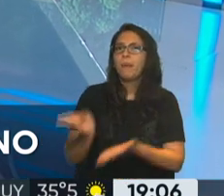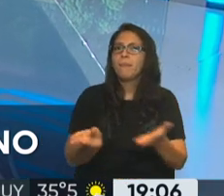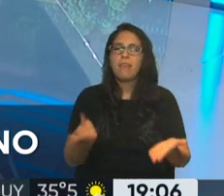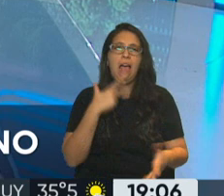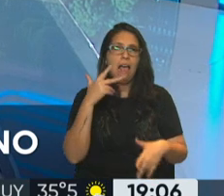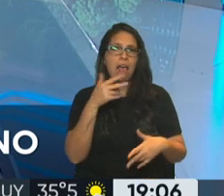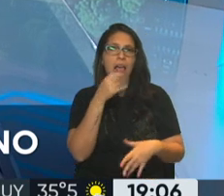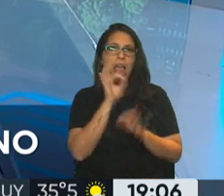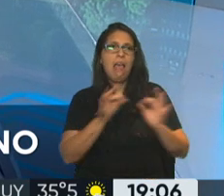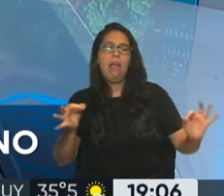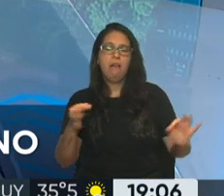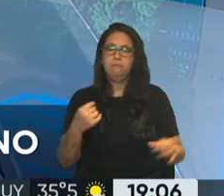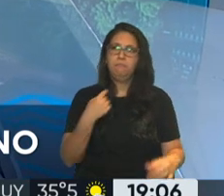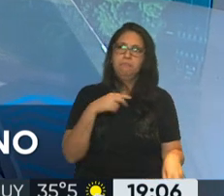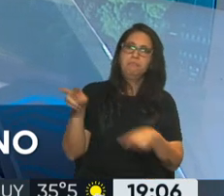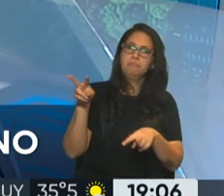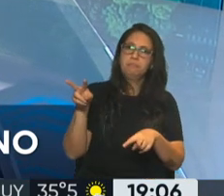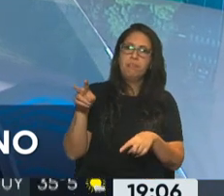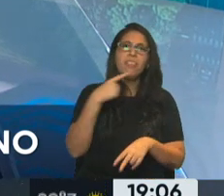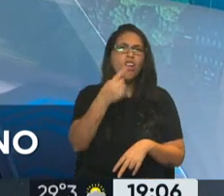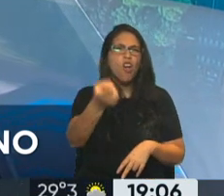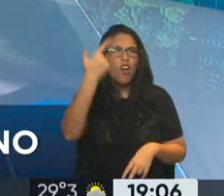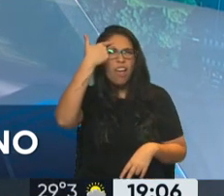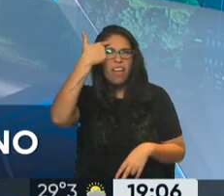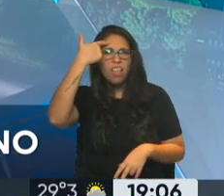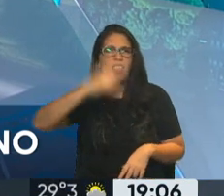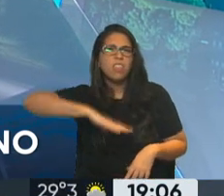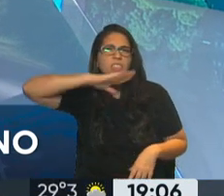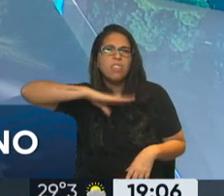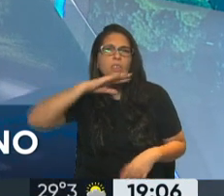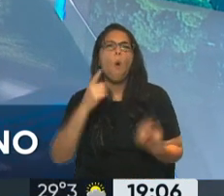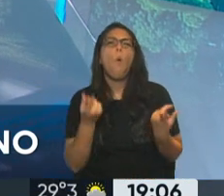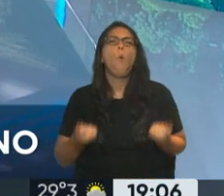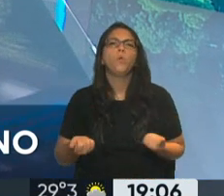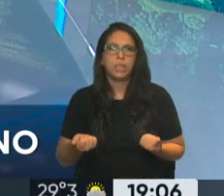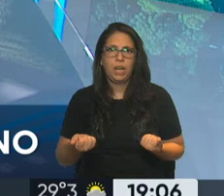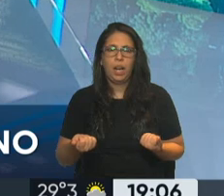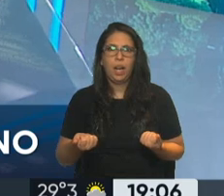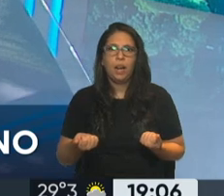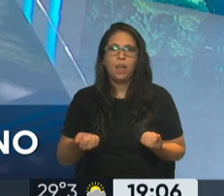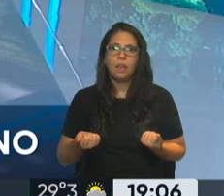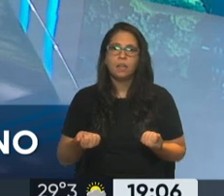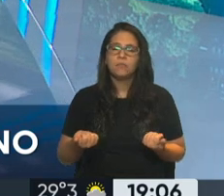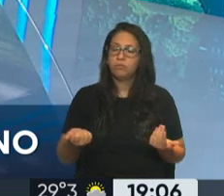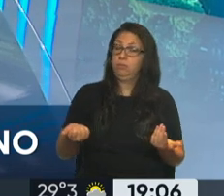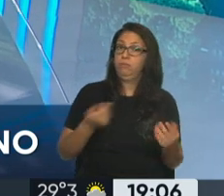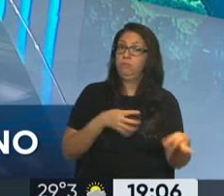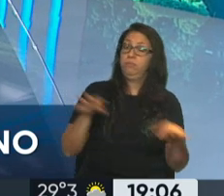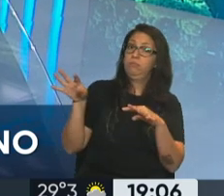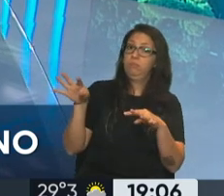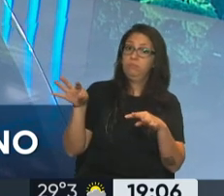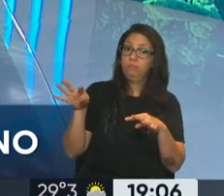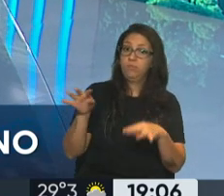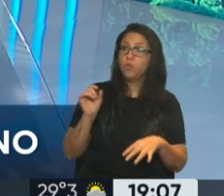reportaje ayer dijo que eran idiotas útiles una palabra muy muy fuerte que claro a la gente a los a su